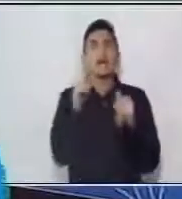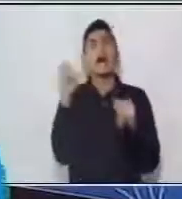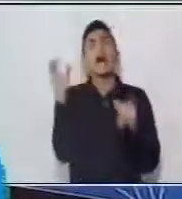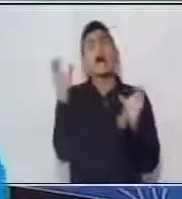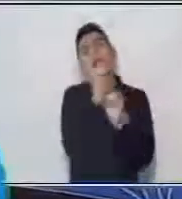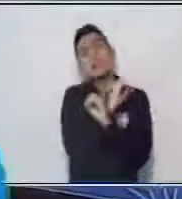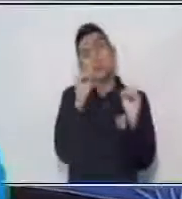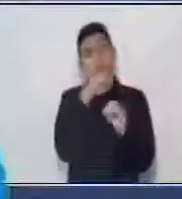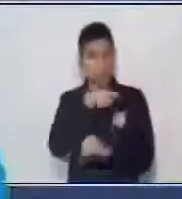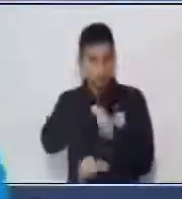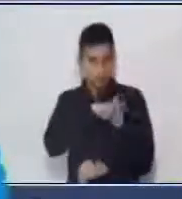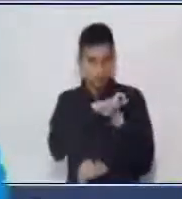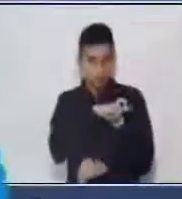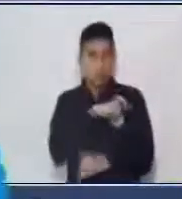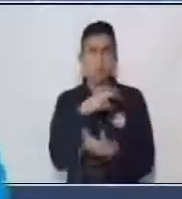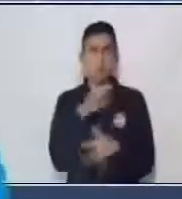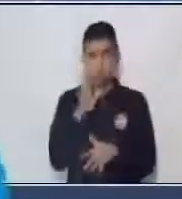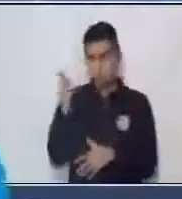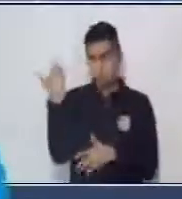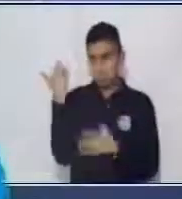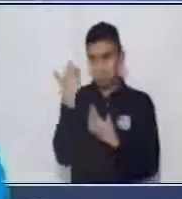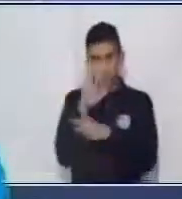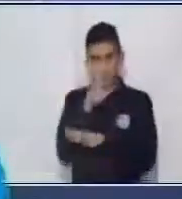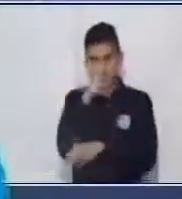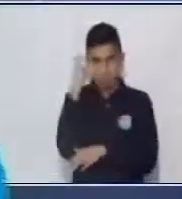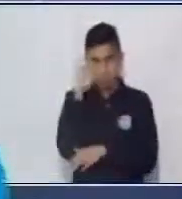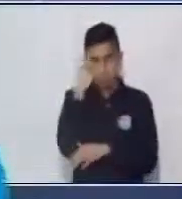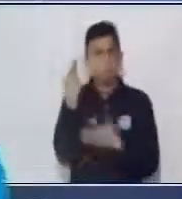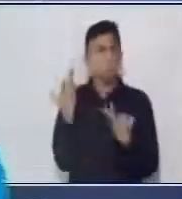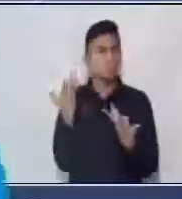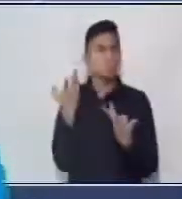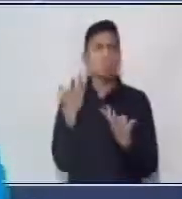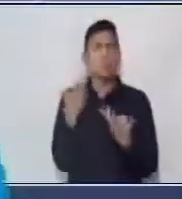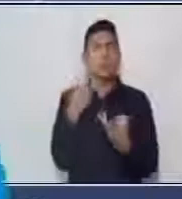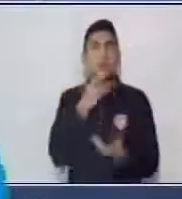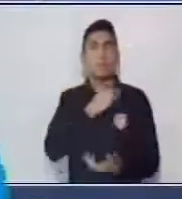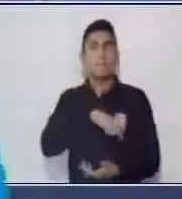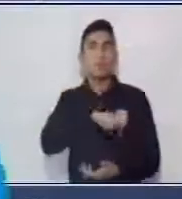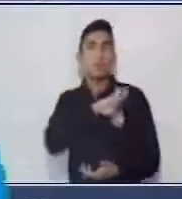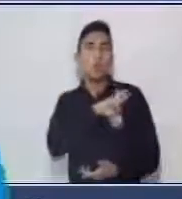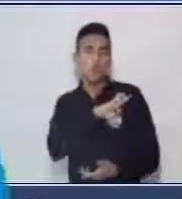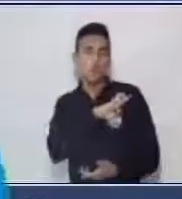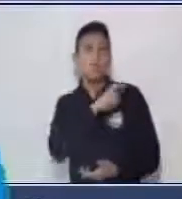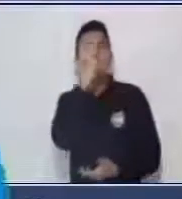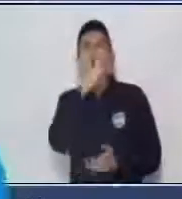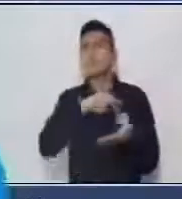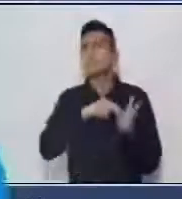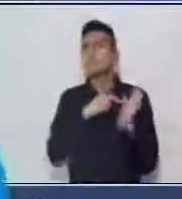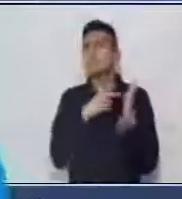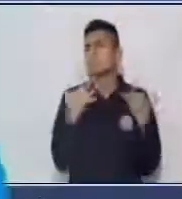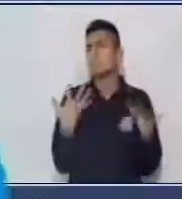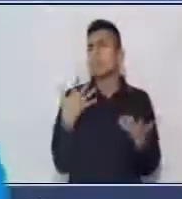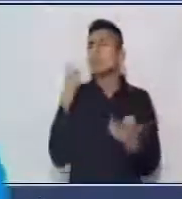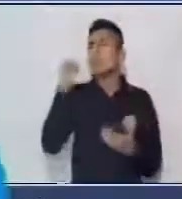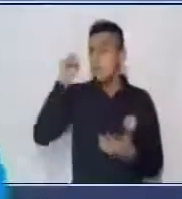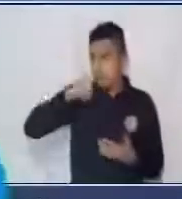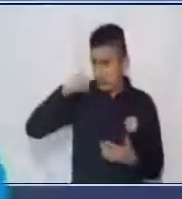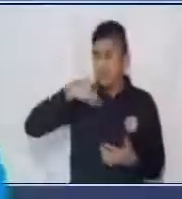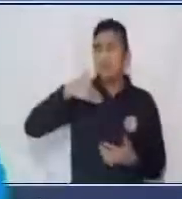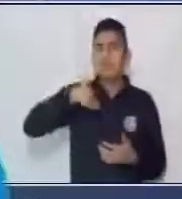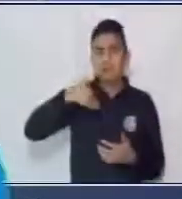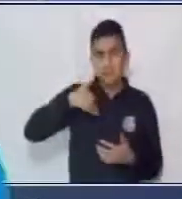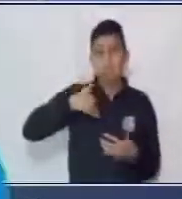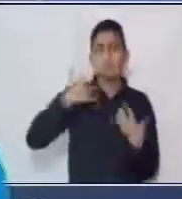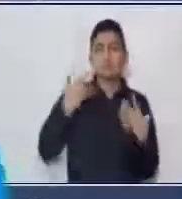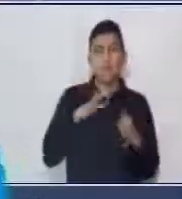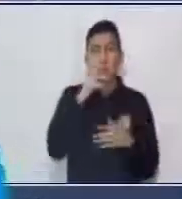persona. Anteriormente pues sí se estaba trabajando con los pronombres, entonces eso significa que sí tenemos en realidad